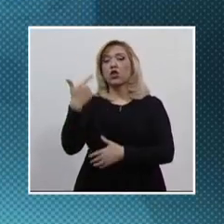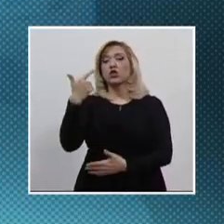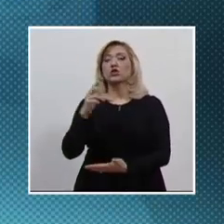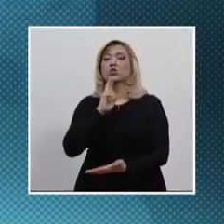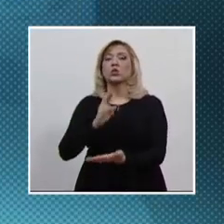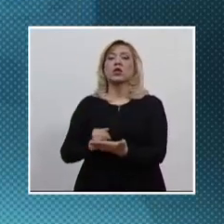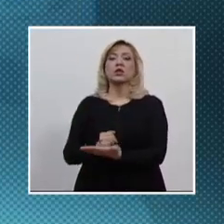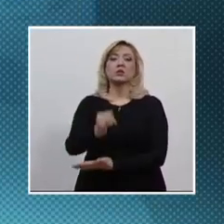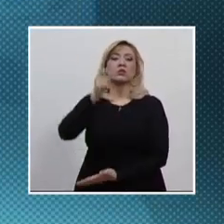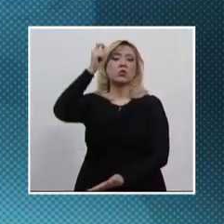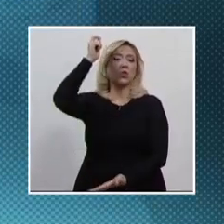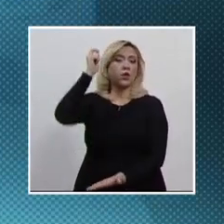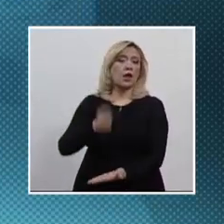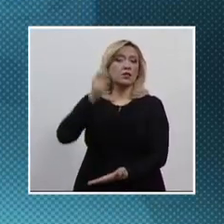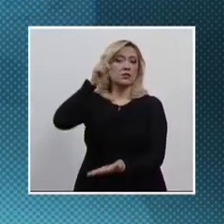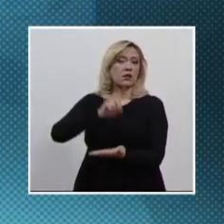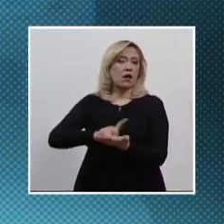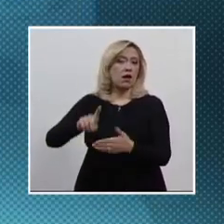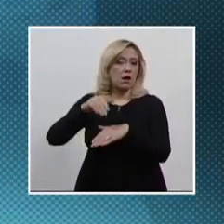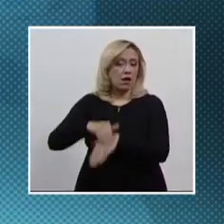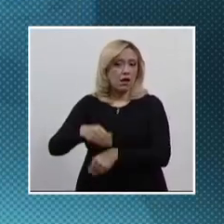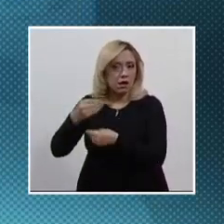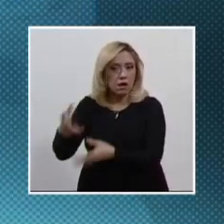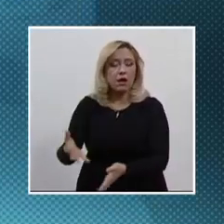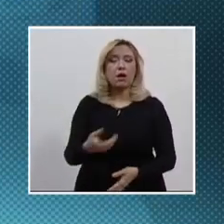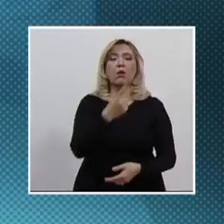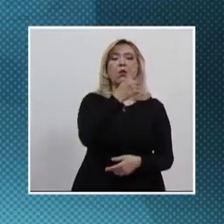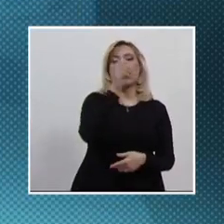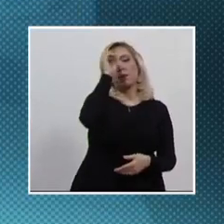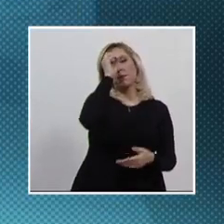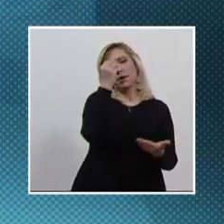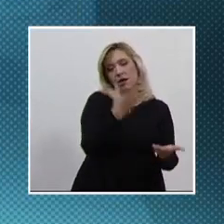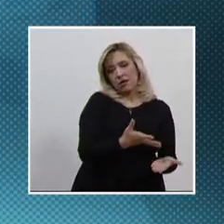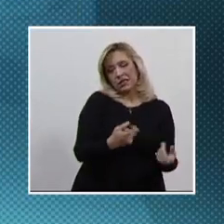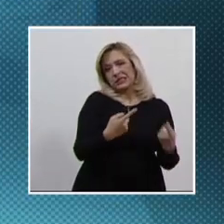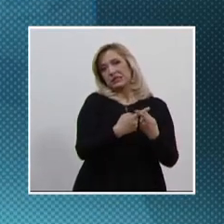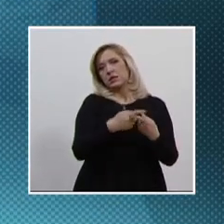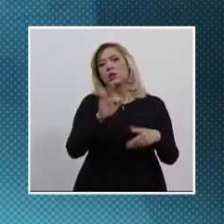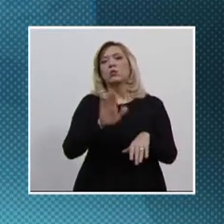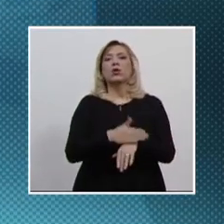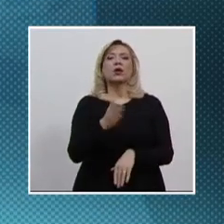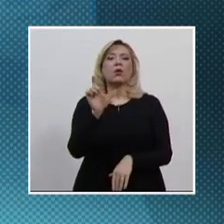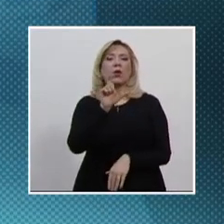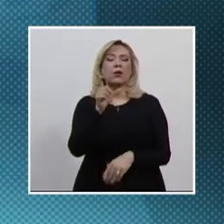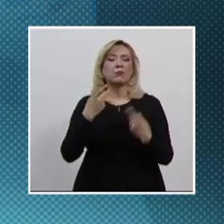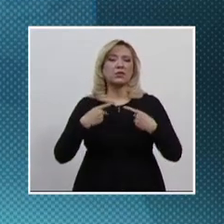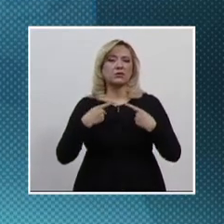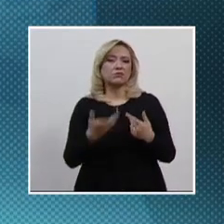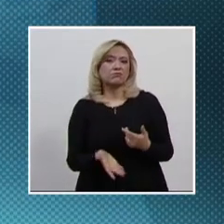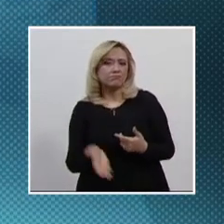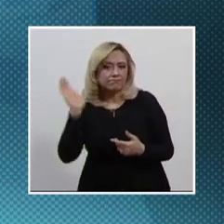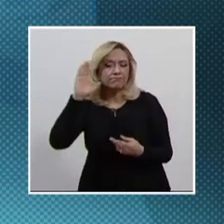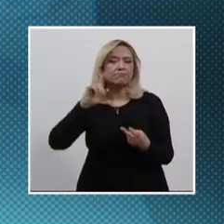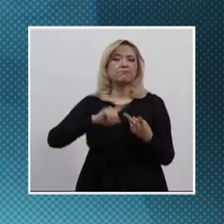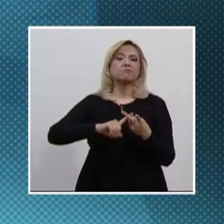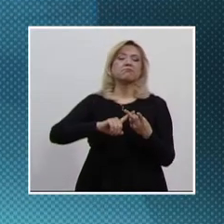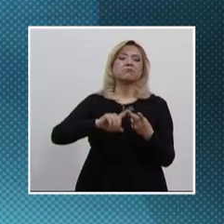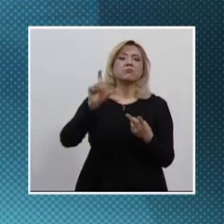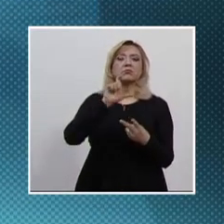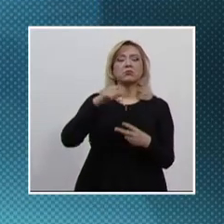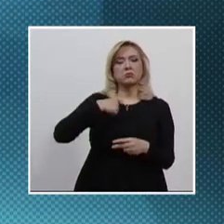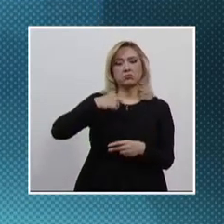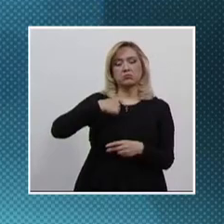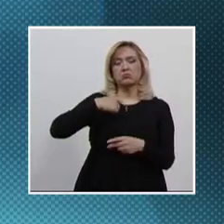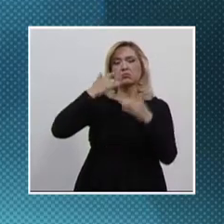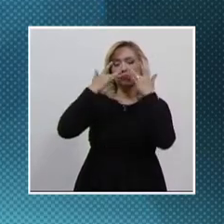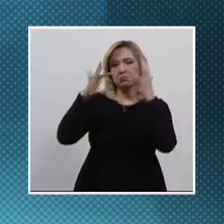aislada, relacionadas con el aviso de rescisión de la relación laboral, jurisdicción voluntaria, mercantil y